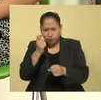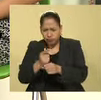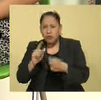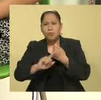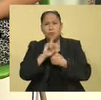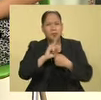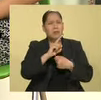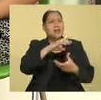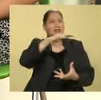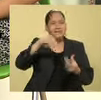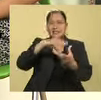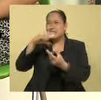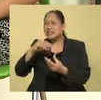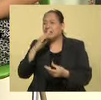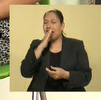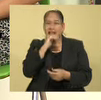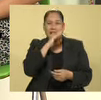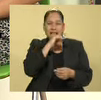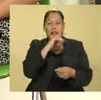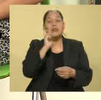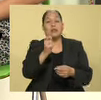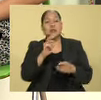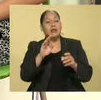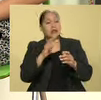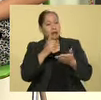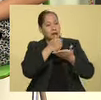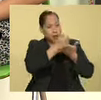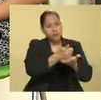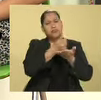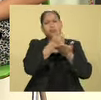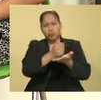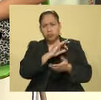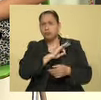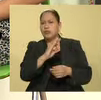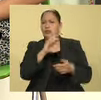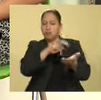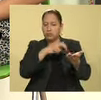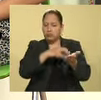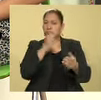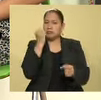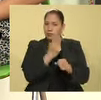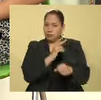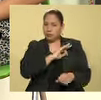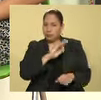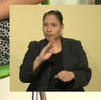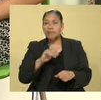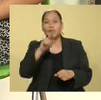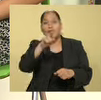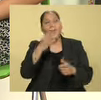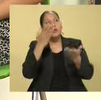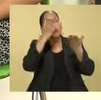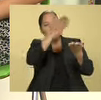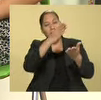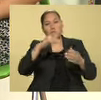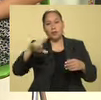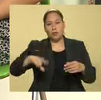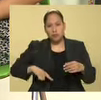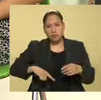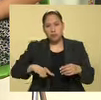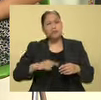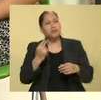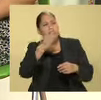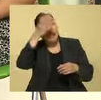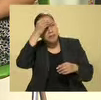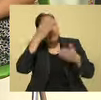problemas psicosociales en los cuales puede intervenirse oportunamente. Así es que acérquese a las autoridades